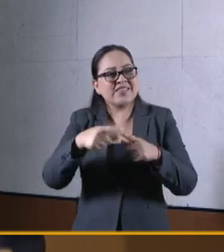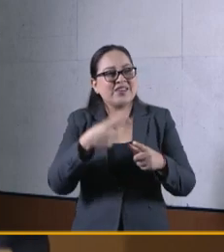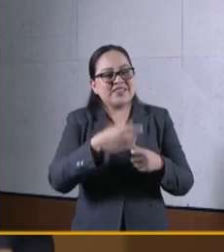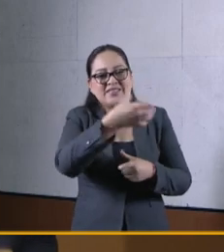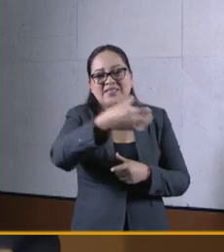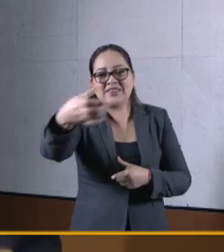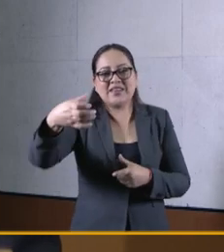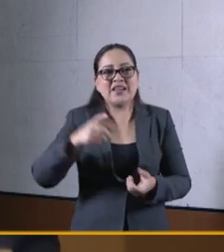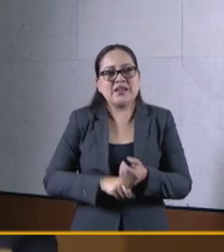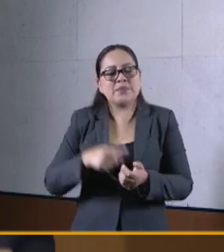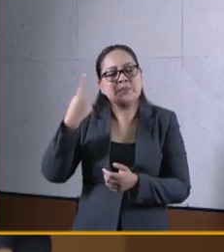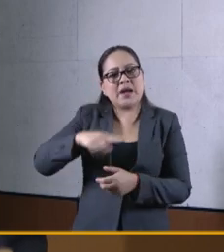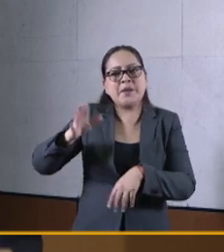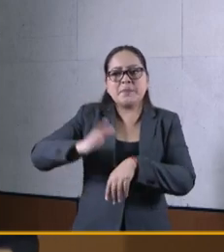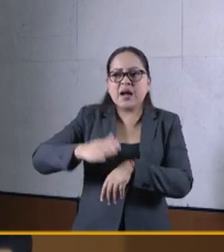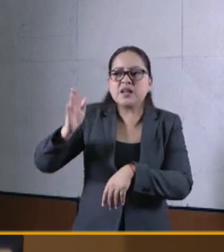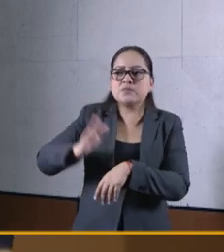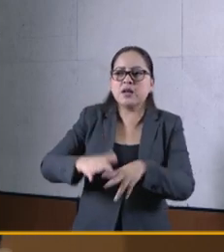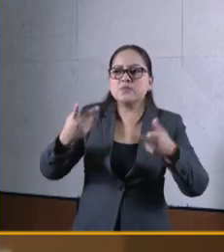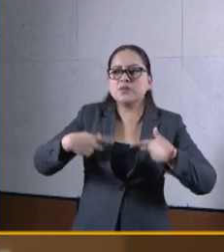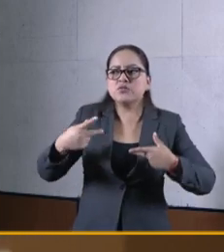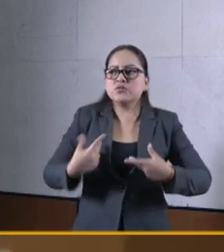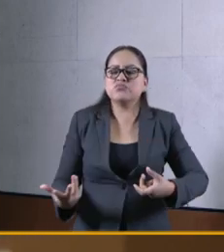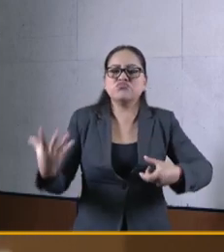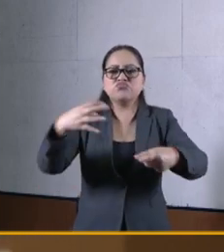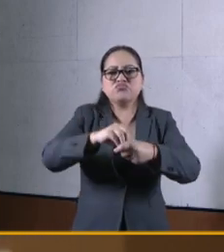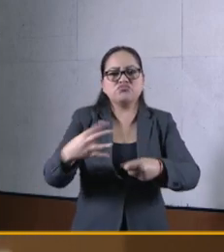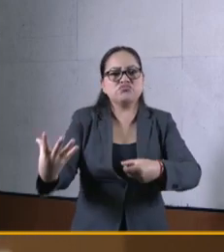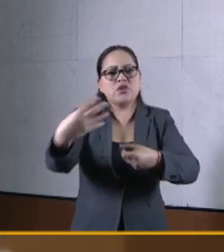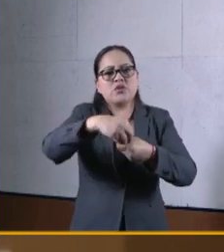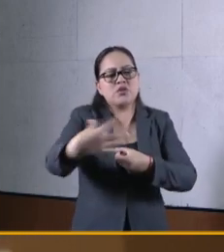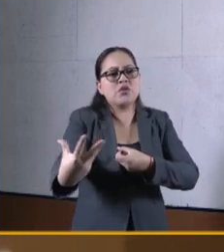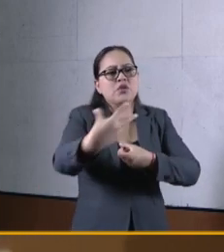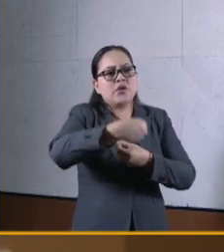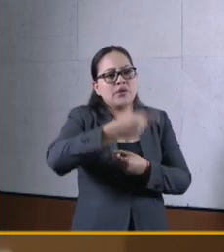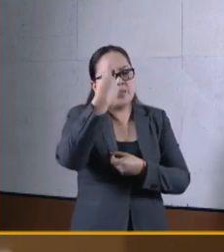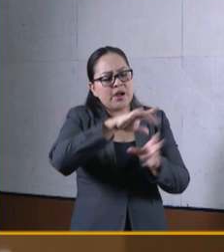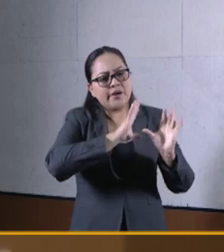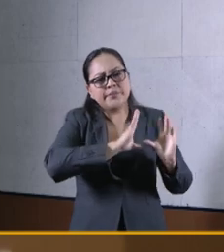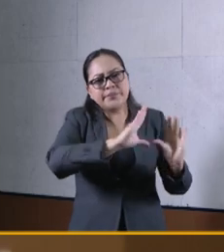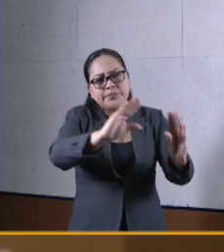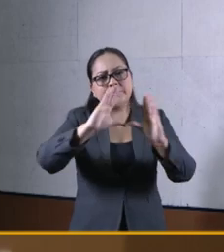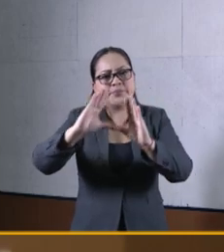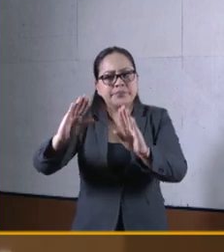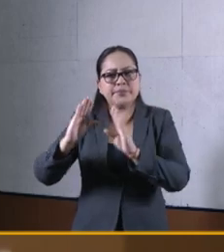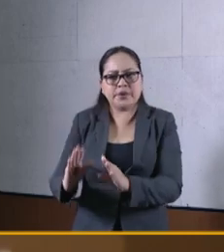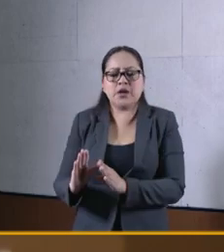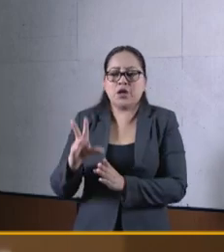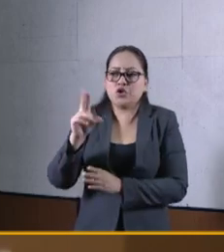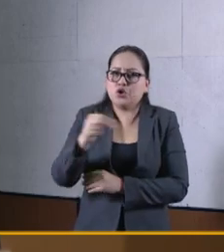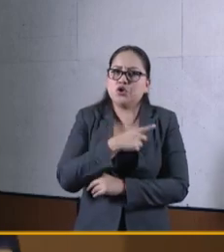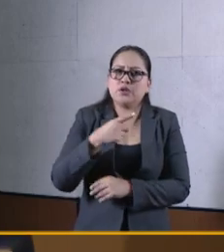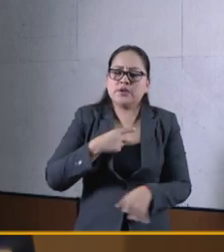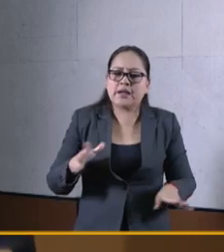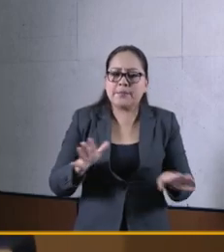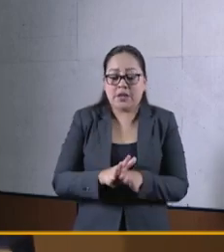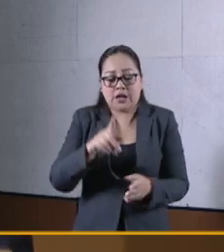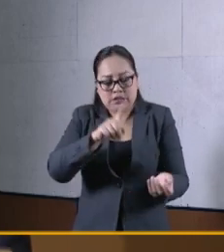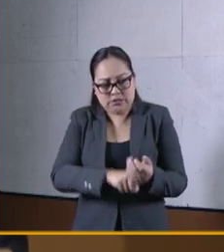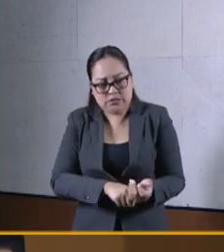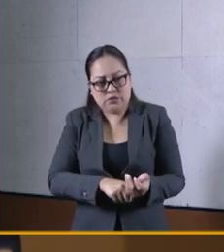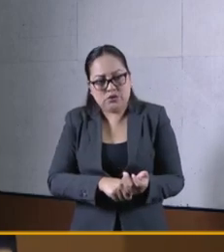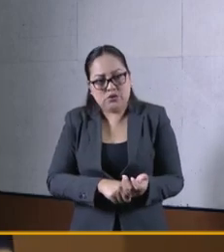para ampliar las posibilidades de educar sin alterar la calidad de